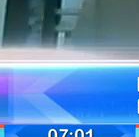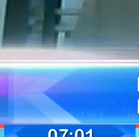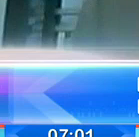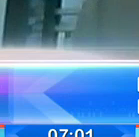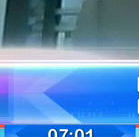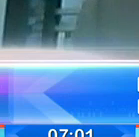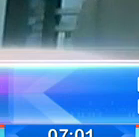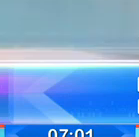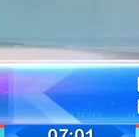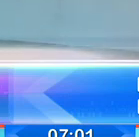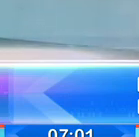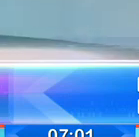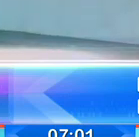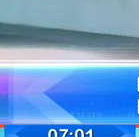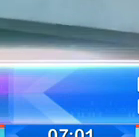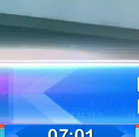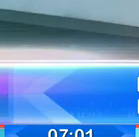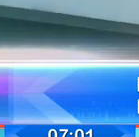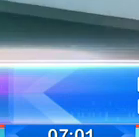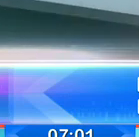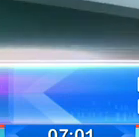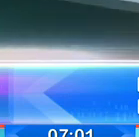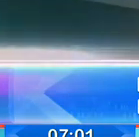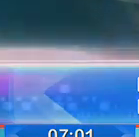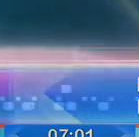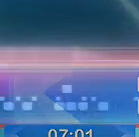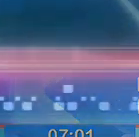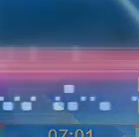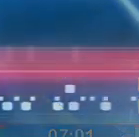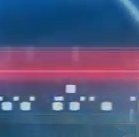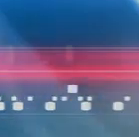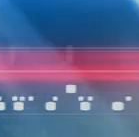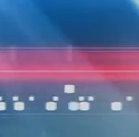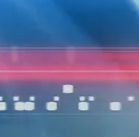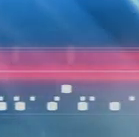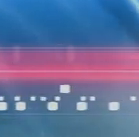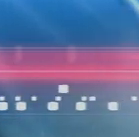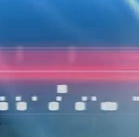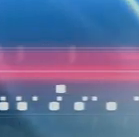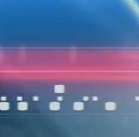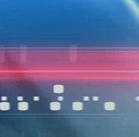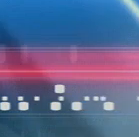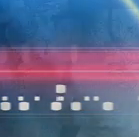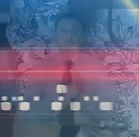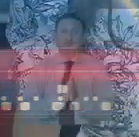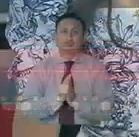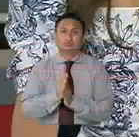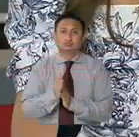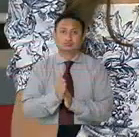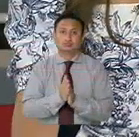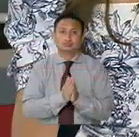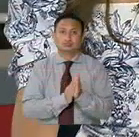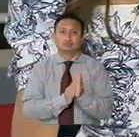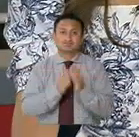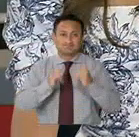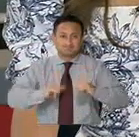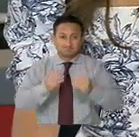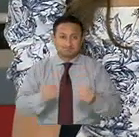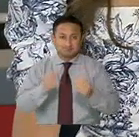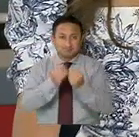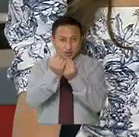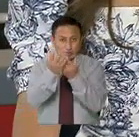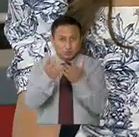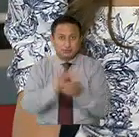pausa, 7:01 de la mañana. Continuamos. Continuamos con el